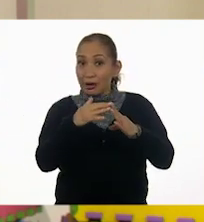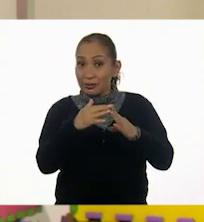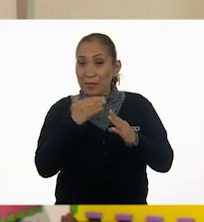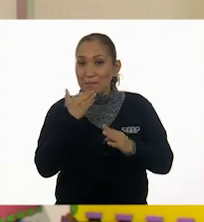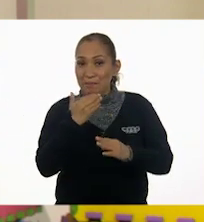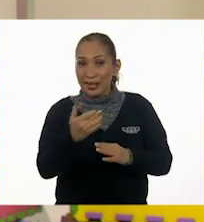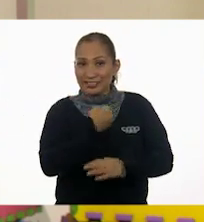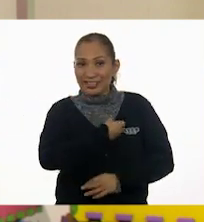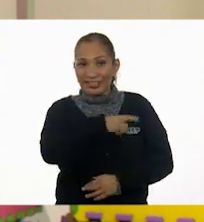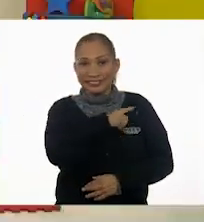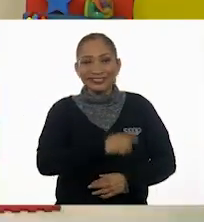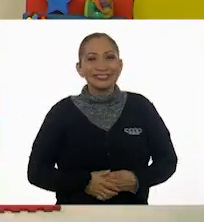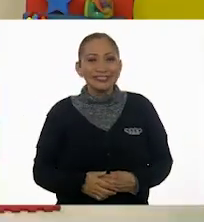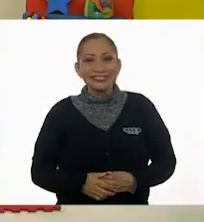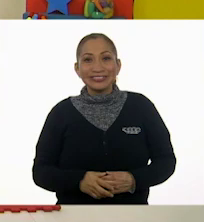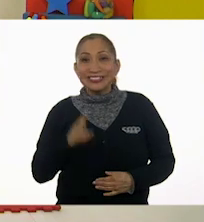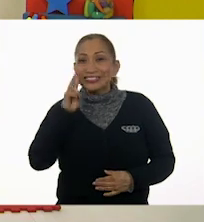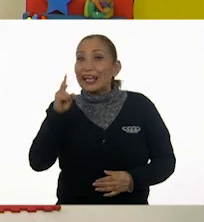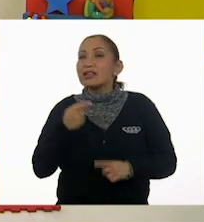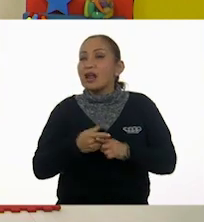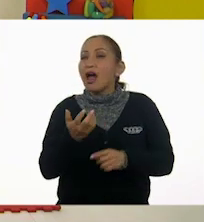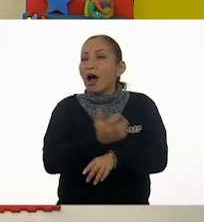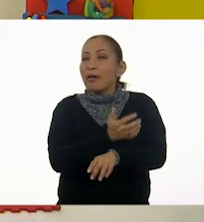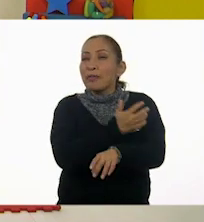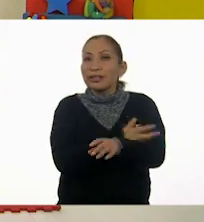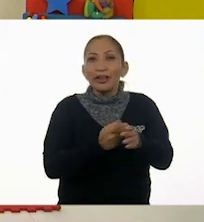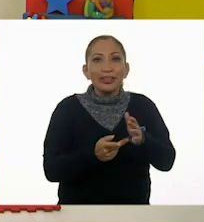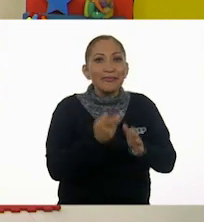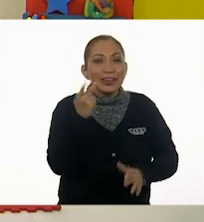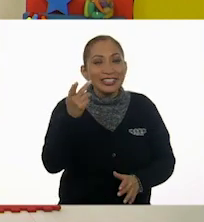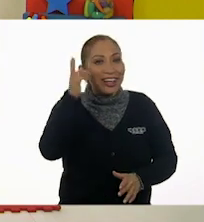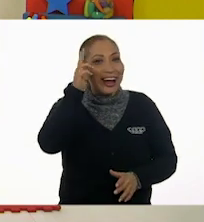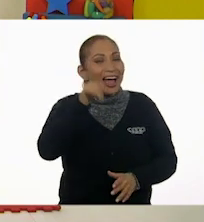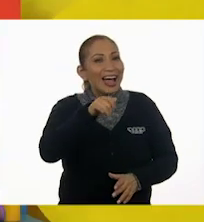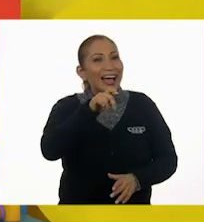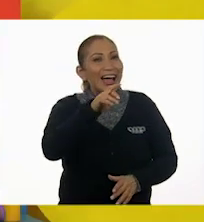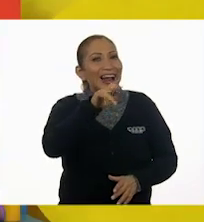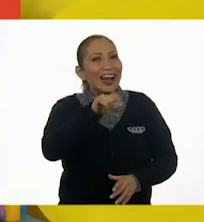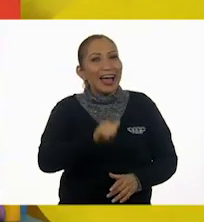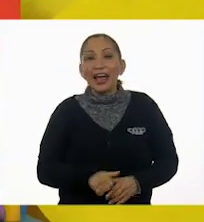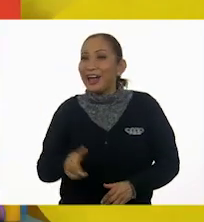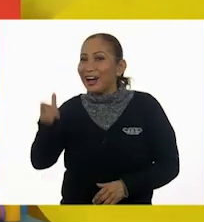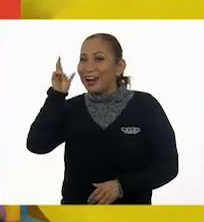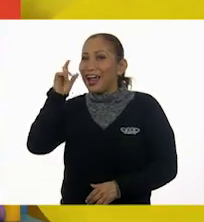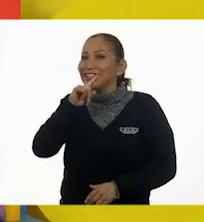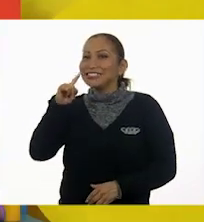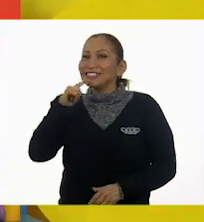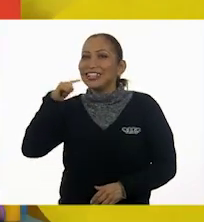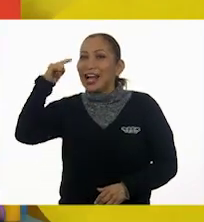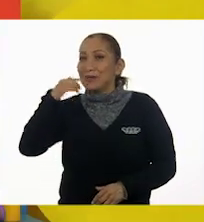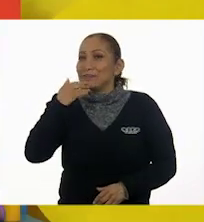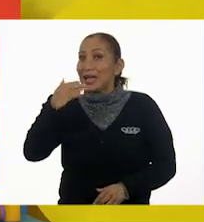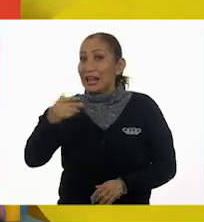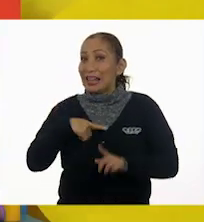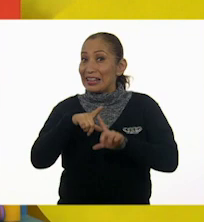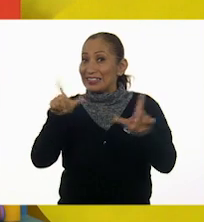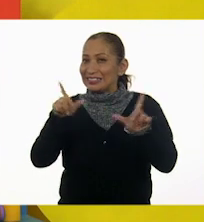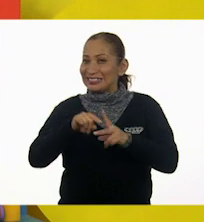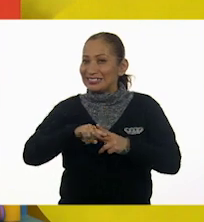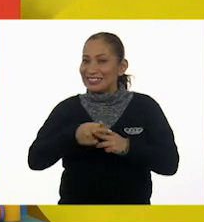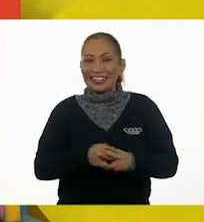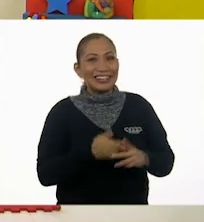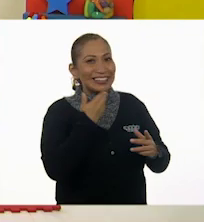encuentren muy bien de salud. Y miren quién nos acompaña nuevamente. Hola, Carla, ¿cómo estás? Hola, Sohar, muy bien. Ya lista para